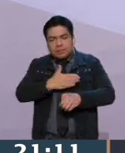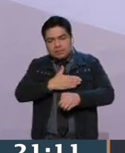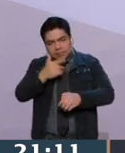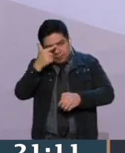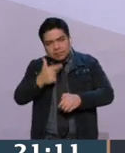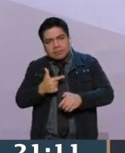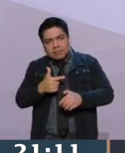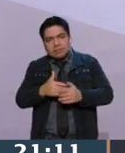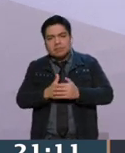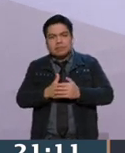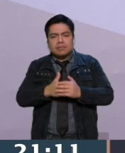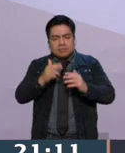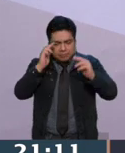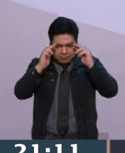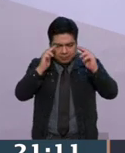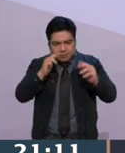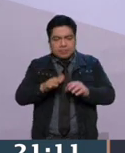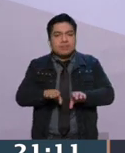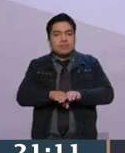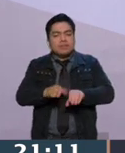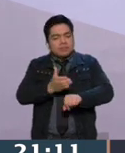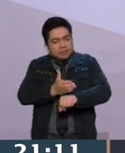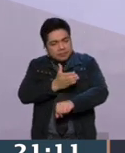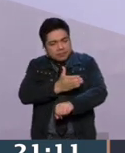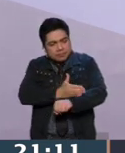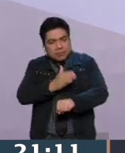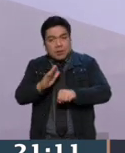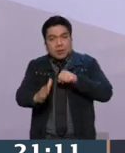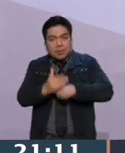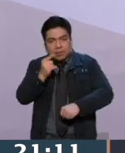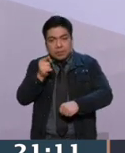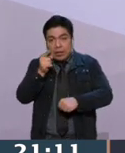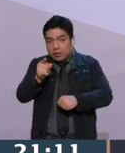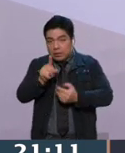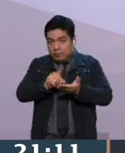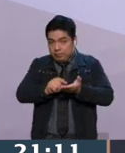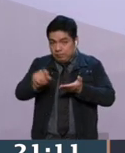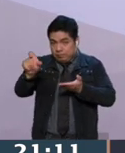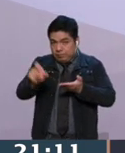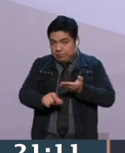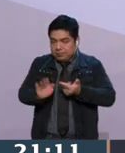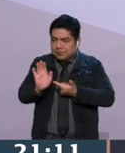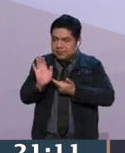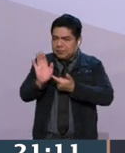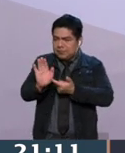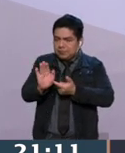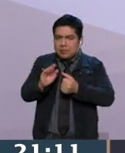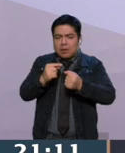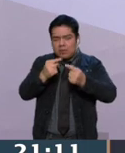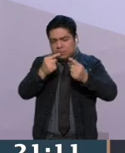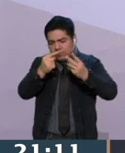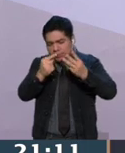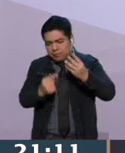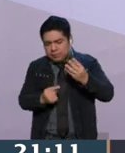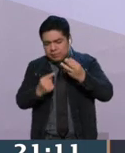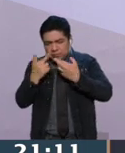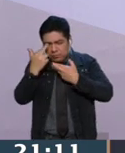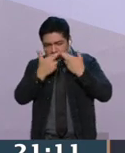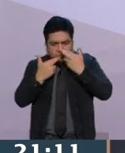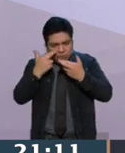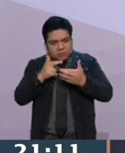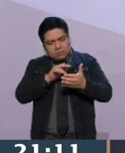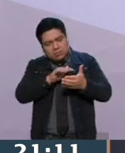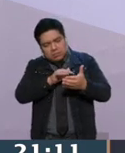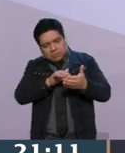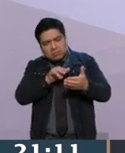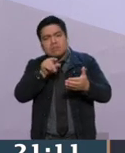Encantado. Qué bueno que nos acompañes porque tú hiciste una publicación muy temprano y por la mañana, un análisis de cómo veías estos textos.